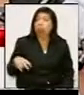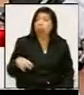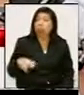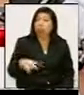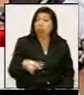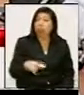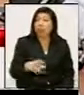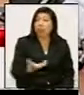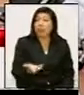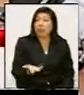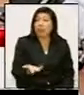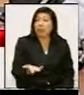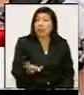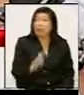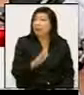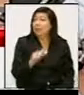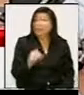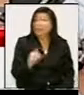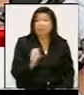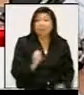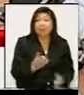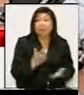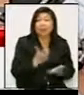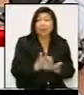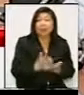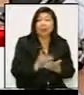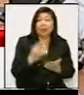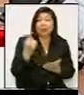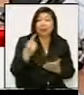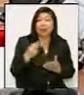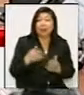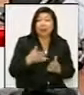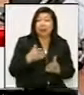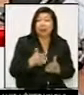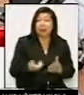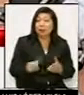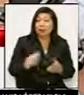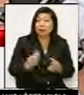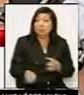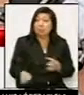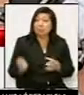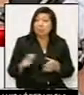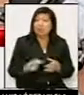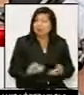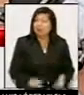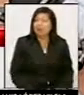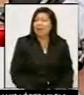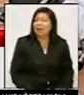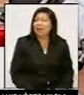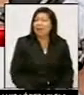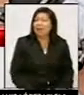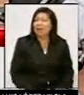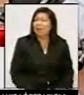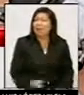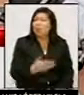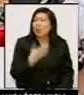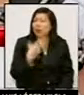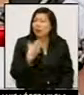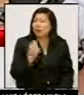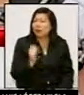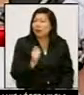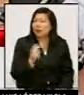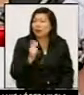distancia, que ahí de todas maneras va a parar el tren y que ahí podía subir. Entonces, ¿qué condiciones de calidad ustedes